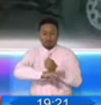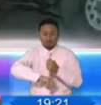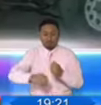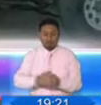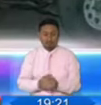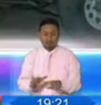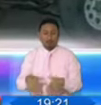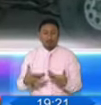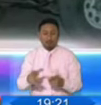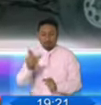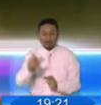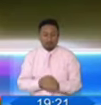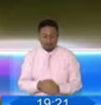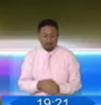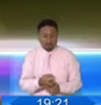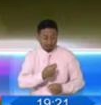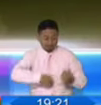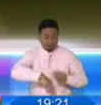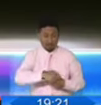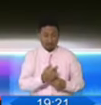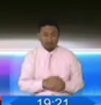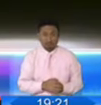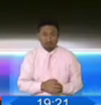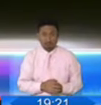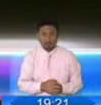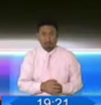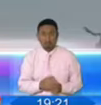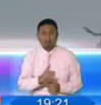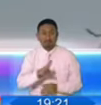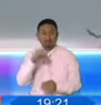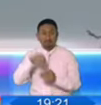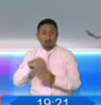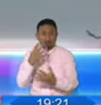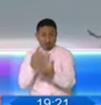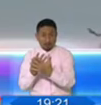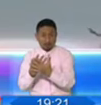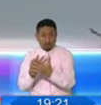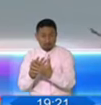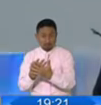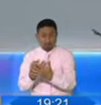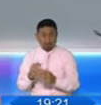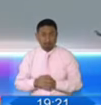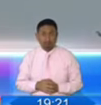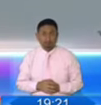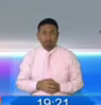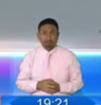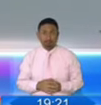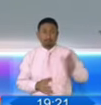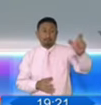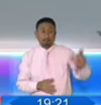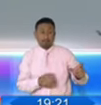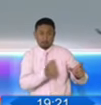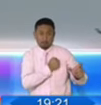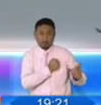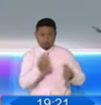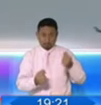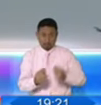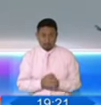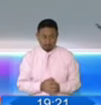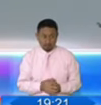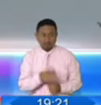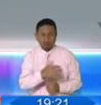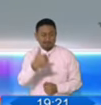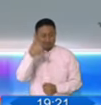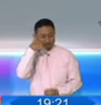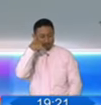fines de extorsión que también operaba desde centros carcelarios. Ubicaban a los propietarios de los vehículos, les